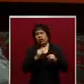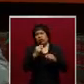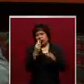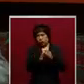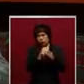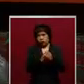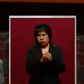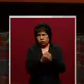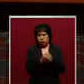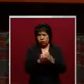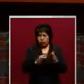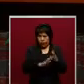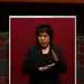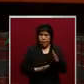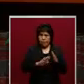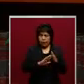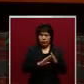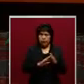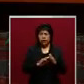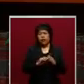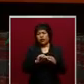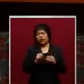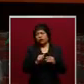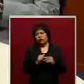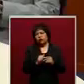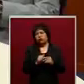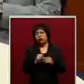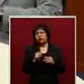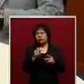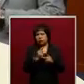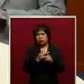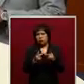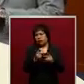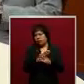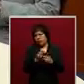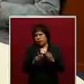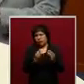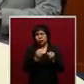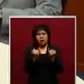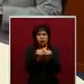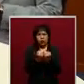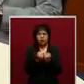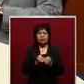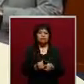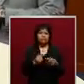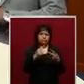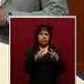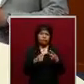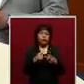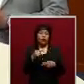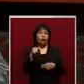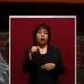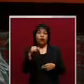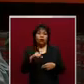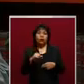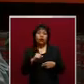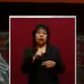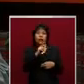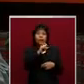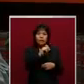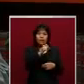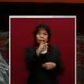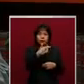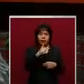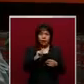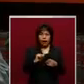tanto los de básica como educación media superior. Ahorita vuelvo a ello. Sí. Siguiente, hoy en esta semana del 27